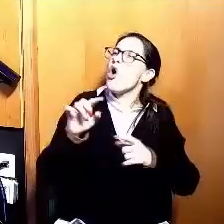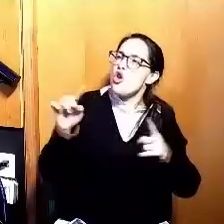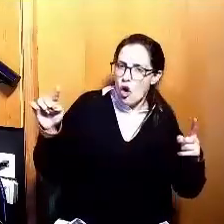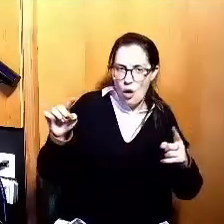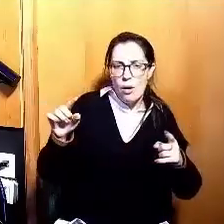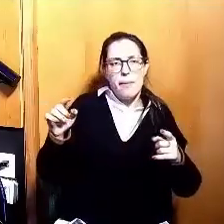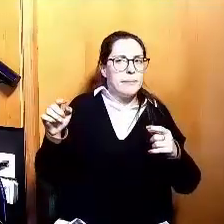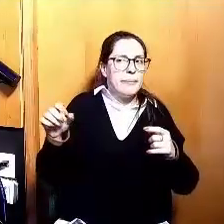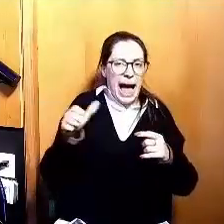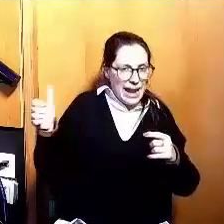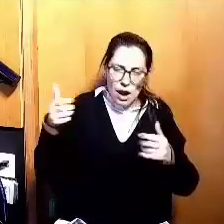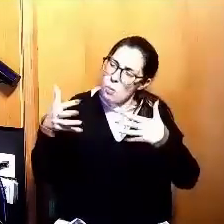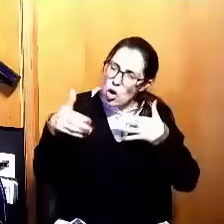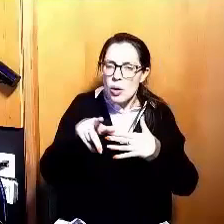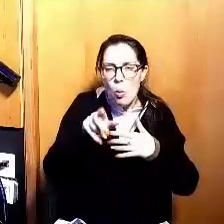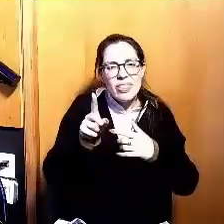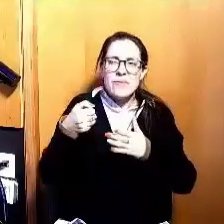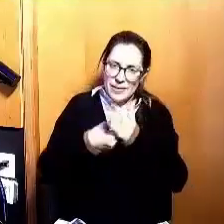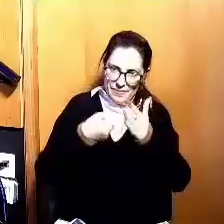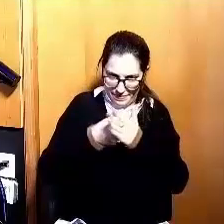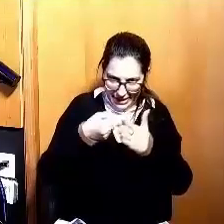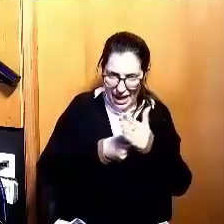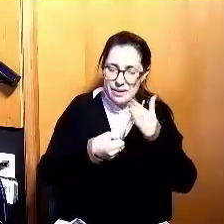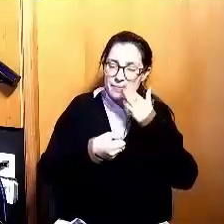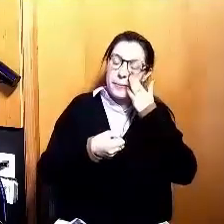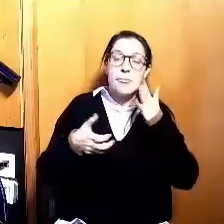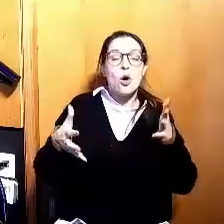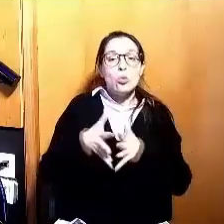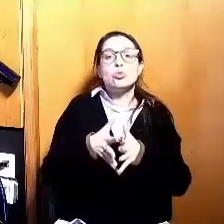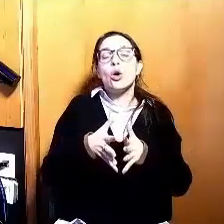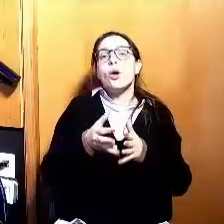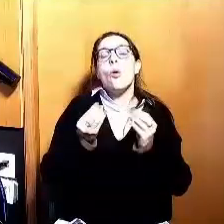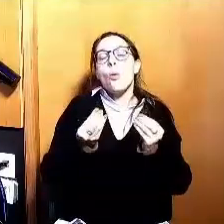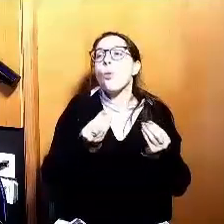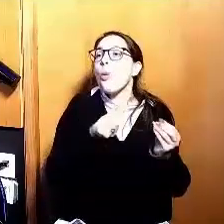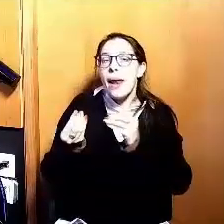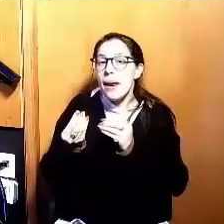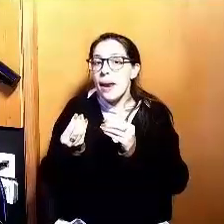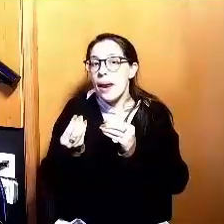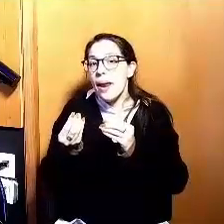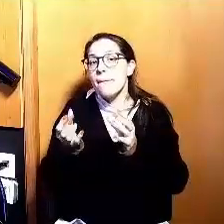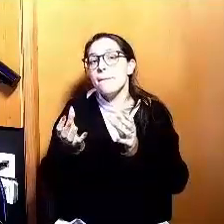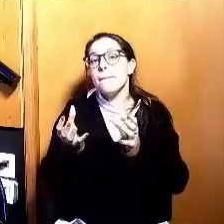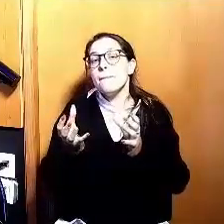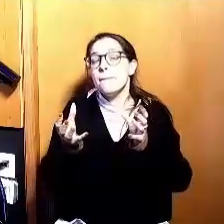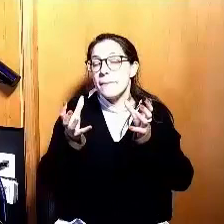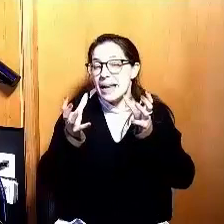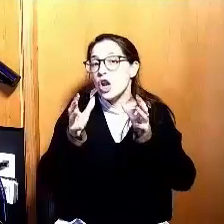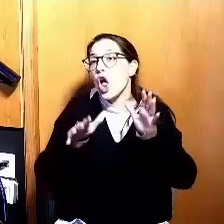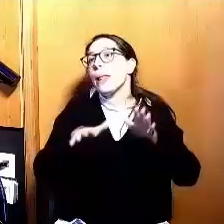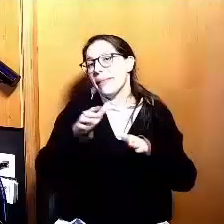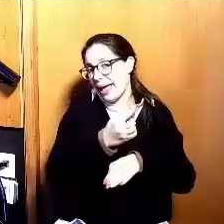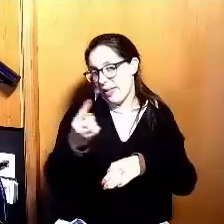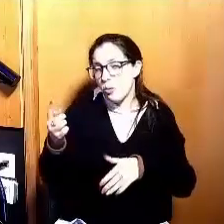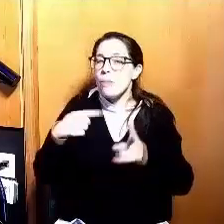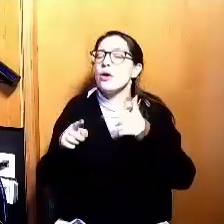creo que es, de hecho, la combinación de ambas la que deberíamos tratar de ver. ¿Cuál es el equilibrio? Ya va a depender al gusto de cada uno, ¿no? Pero